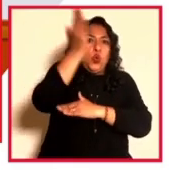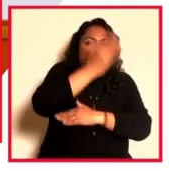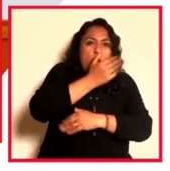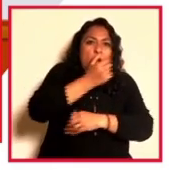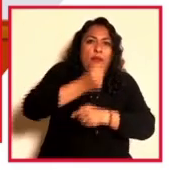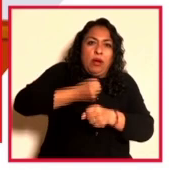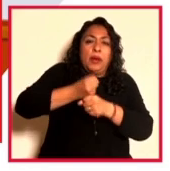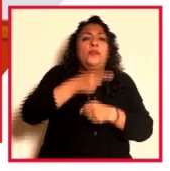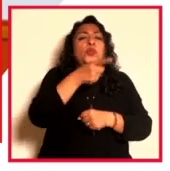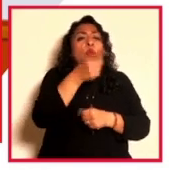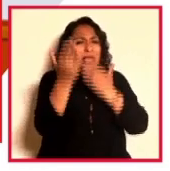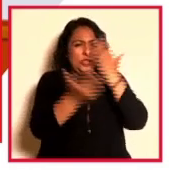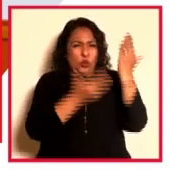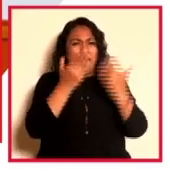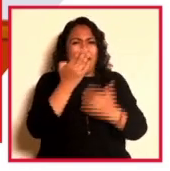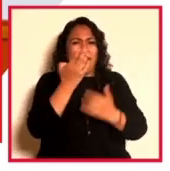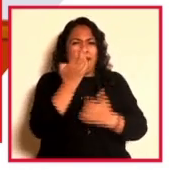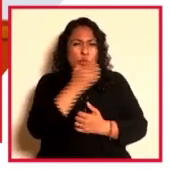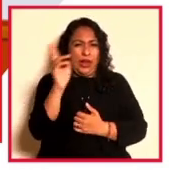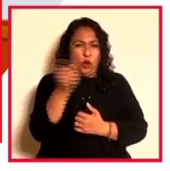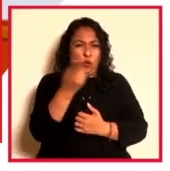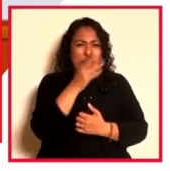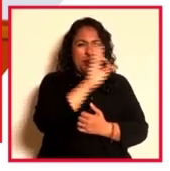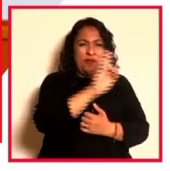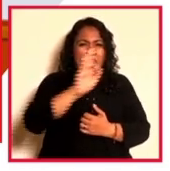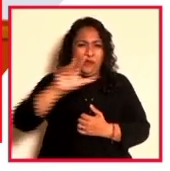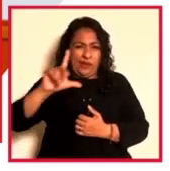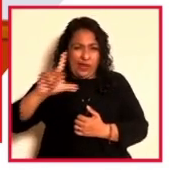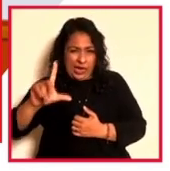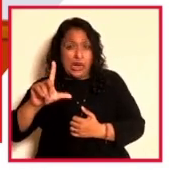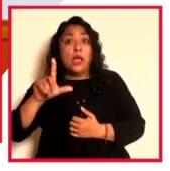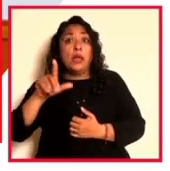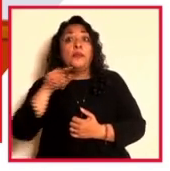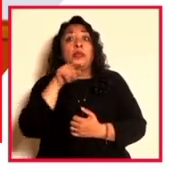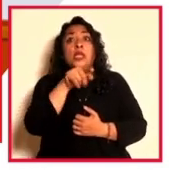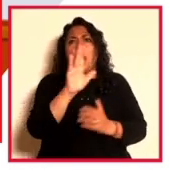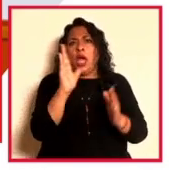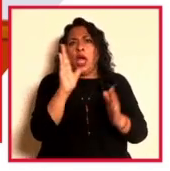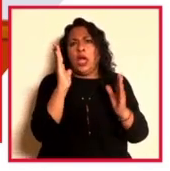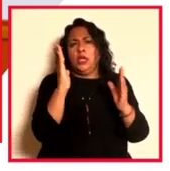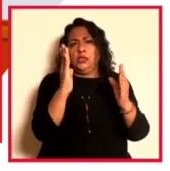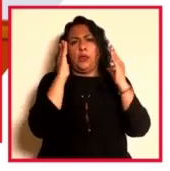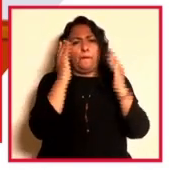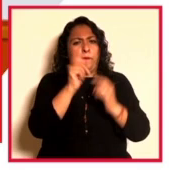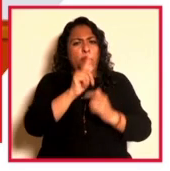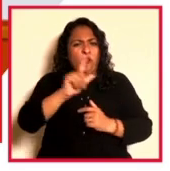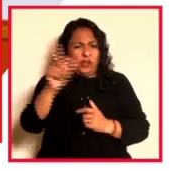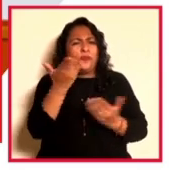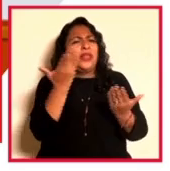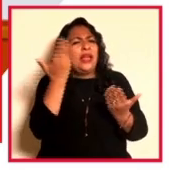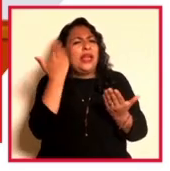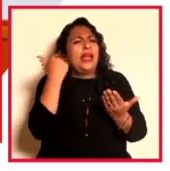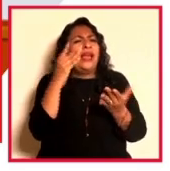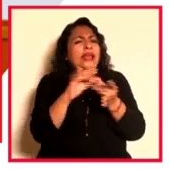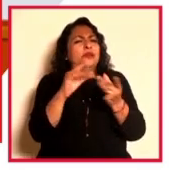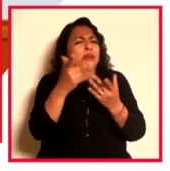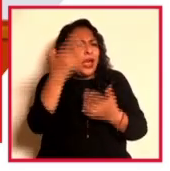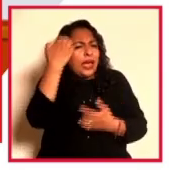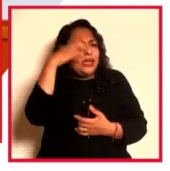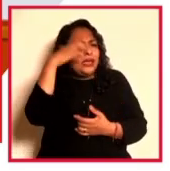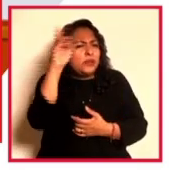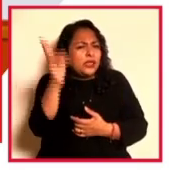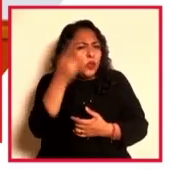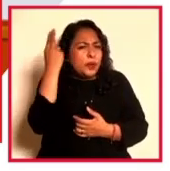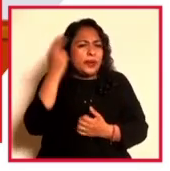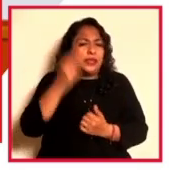Facultad de filosofía y letras de la UNAM ahí ya fue una formación profesional nos puedes platicar de aquellos años Fue una